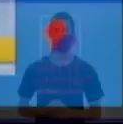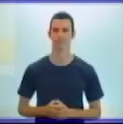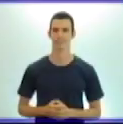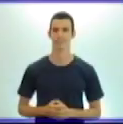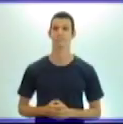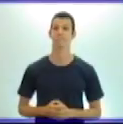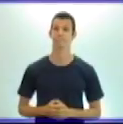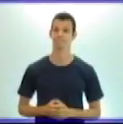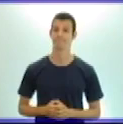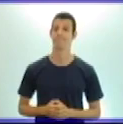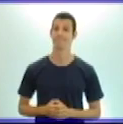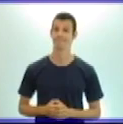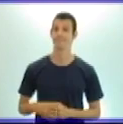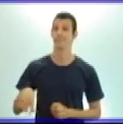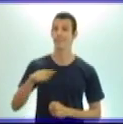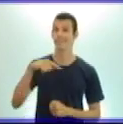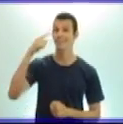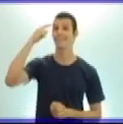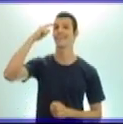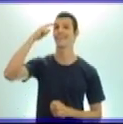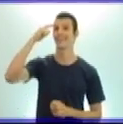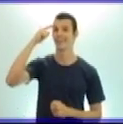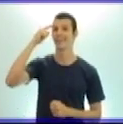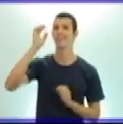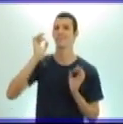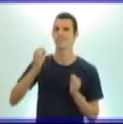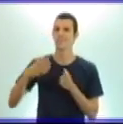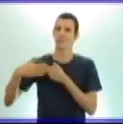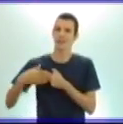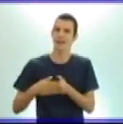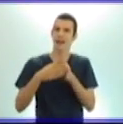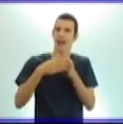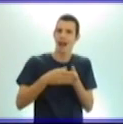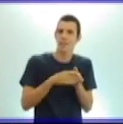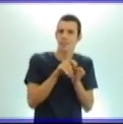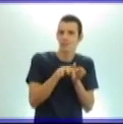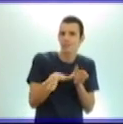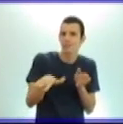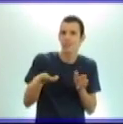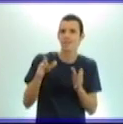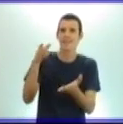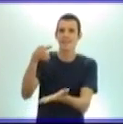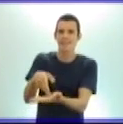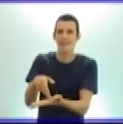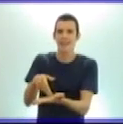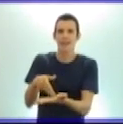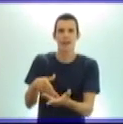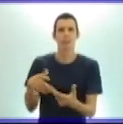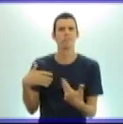¿Estarán pensando en el desembarco del Granma? ¿Cuándo ocurrió?